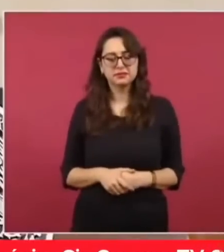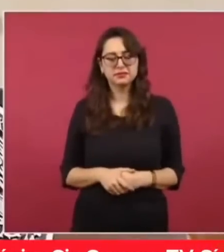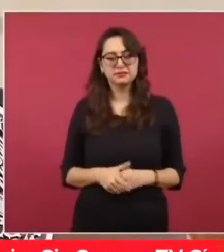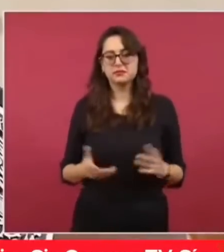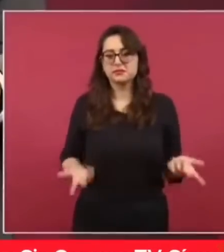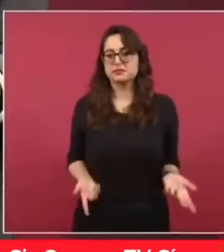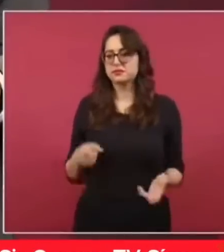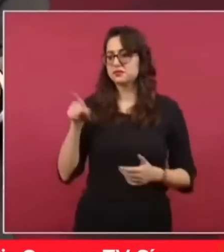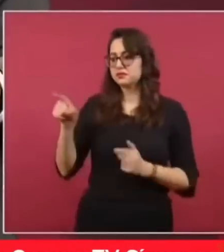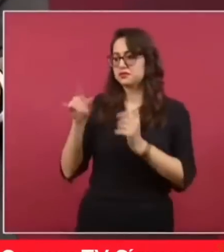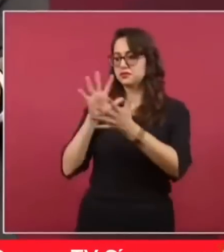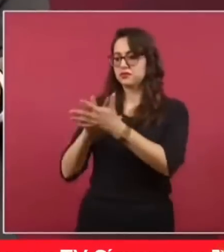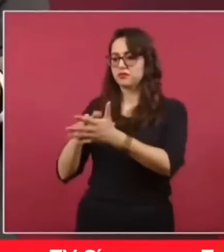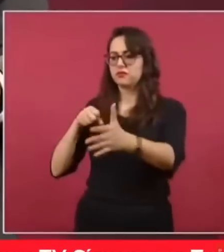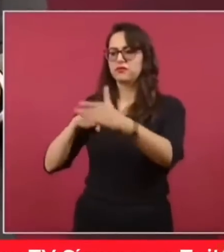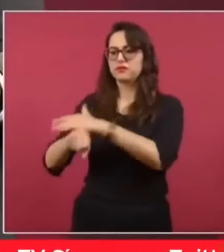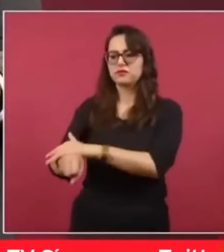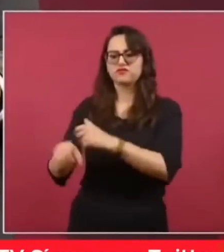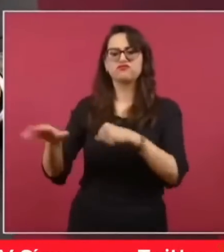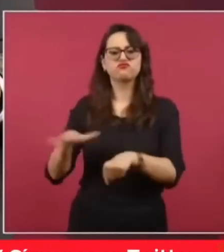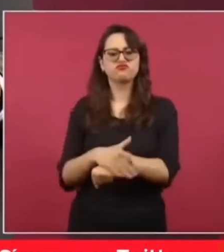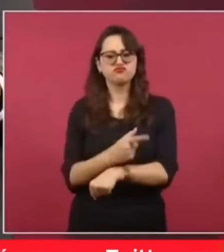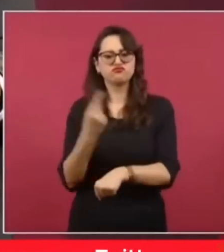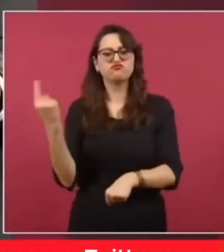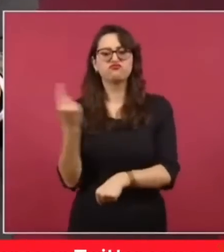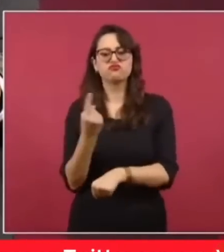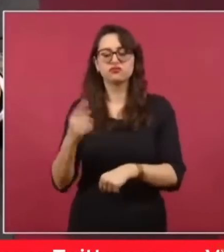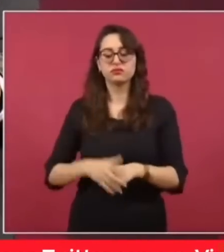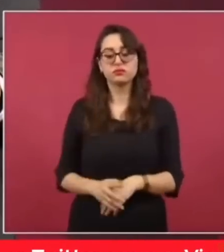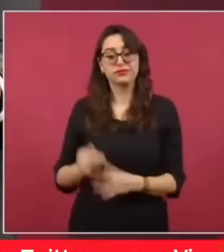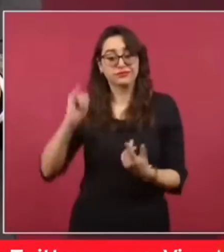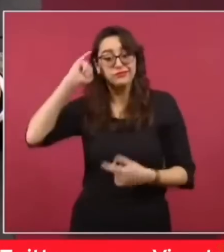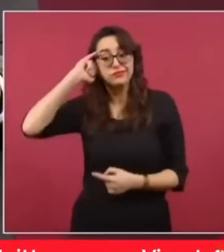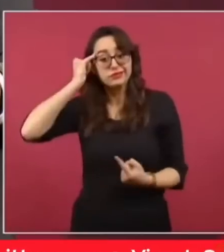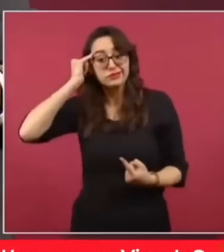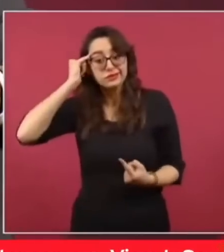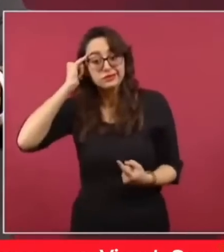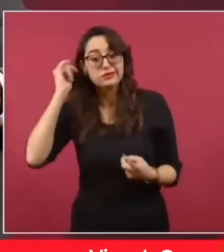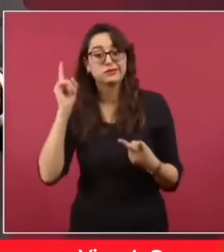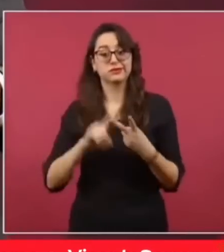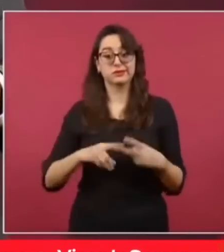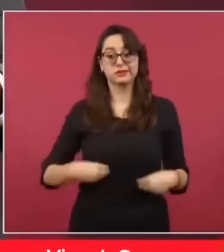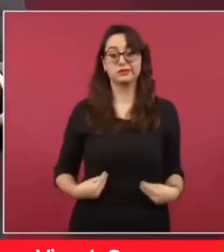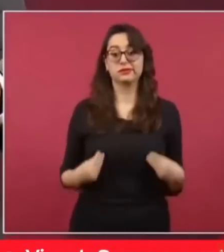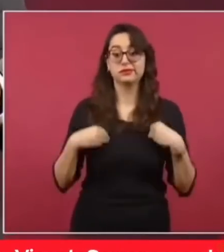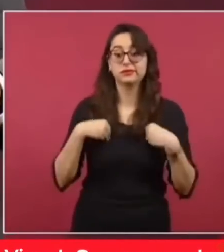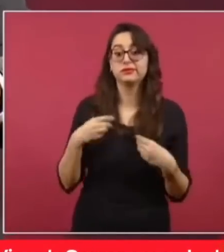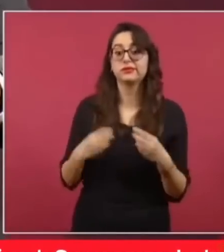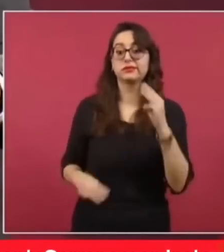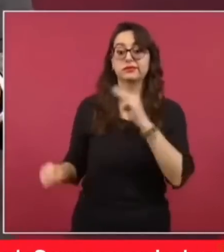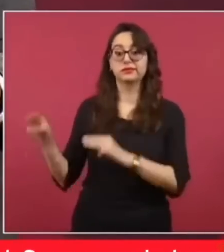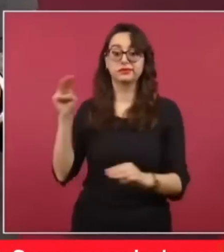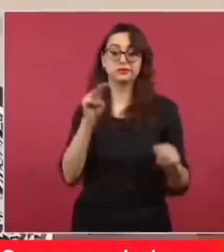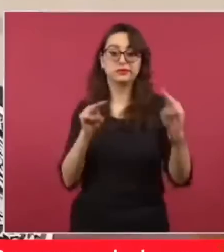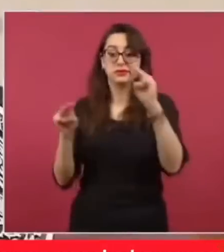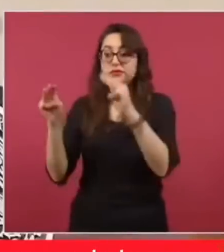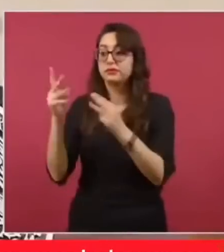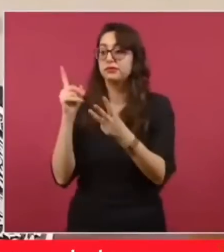y porque es indígena y vive en la sierra